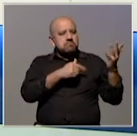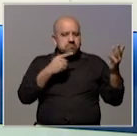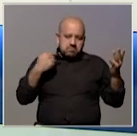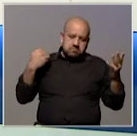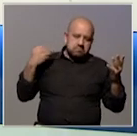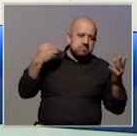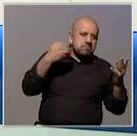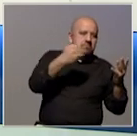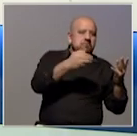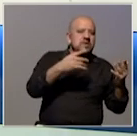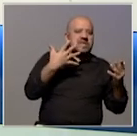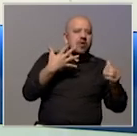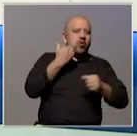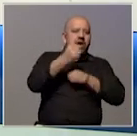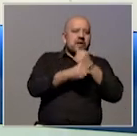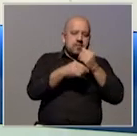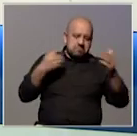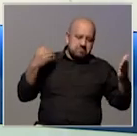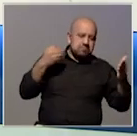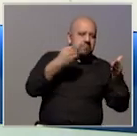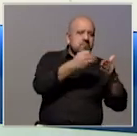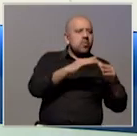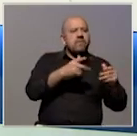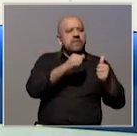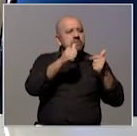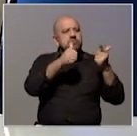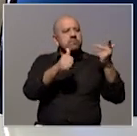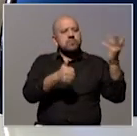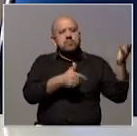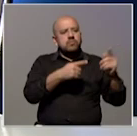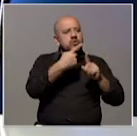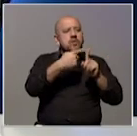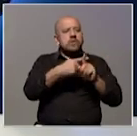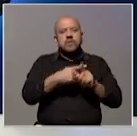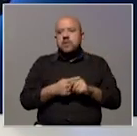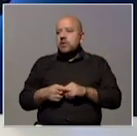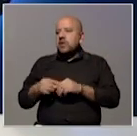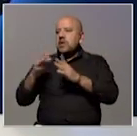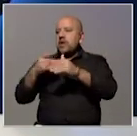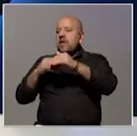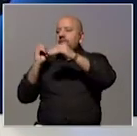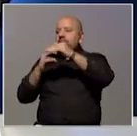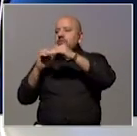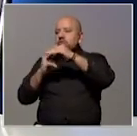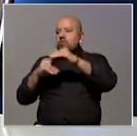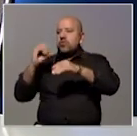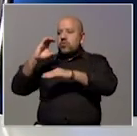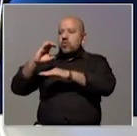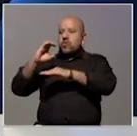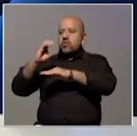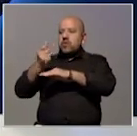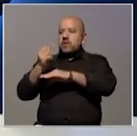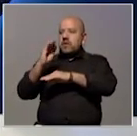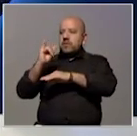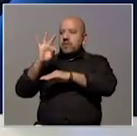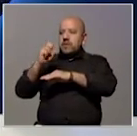2015-2020 por más que todavía estamos en 2019 y bueno en el fondo capital de lo que